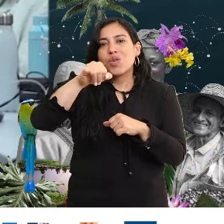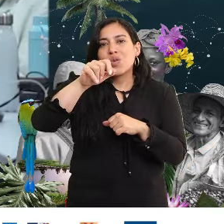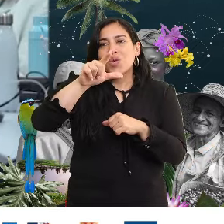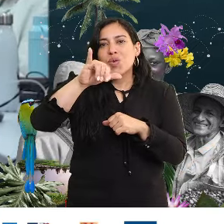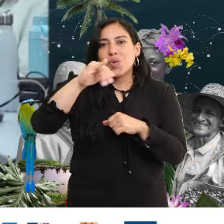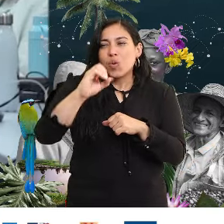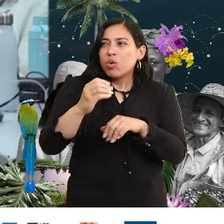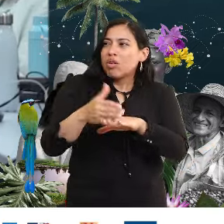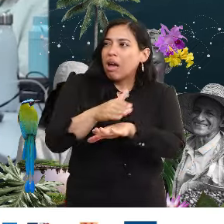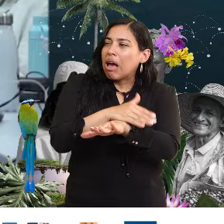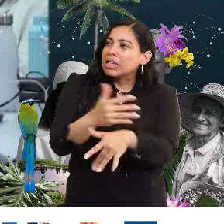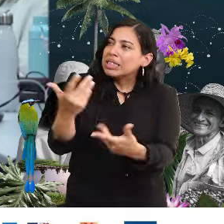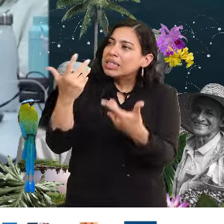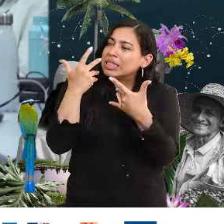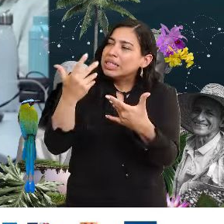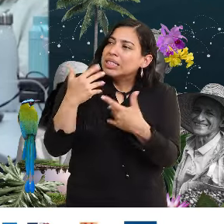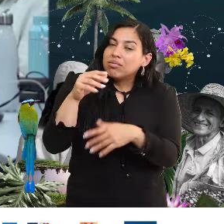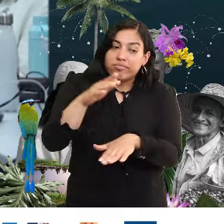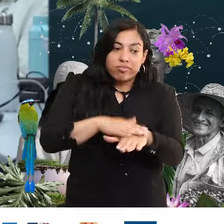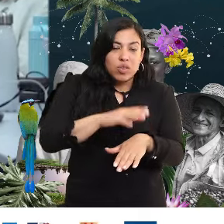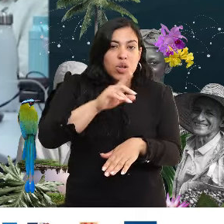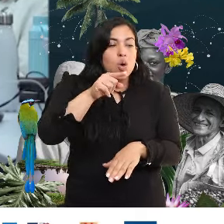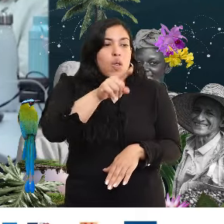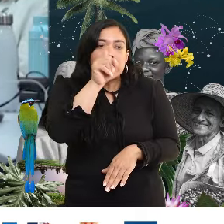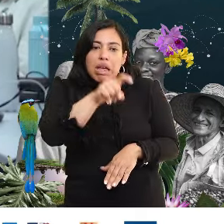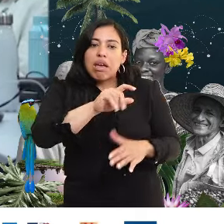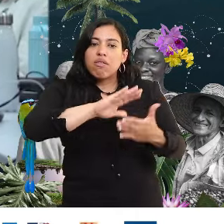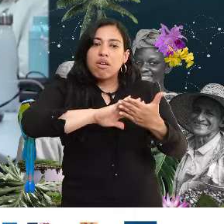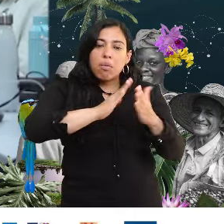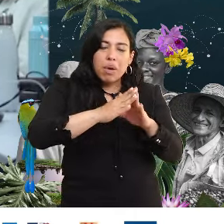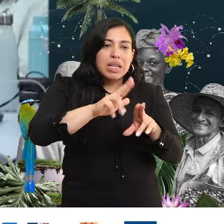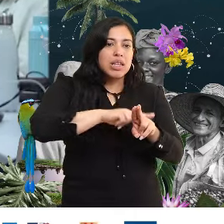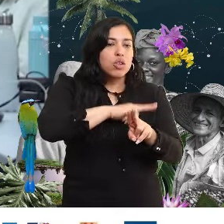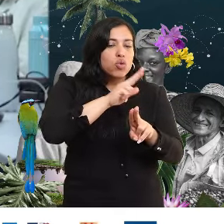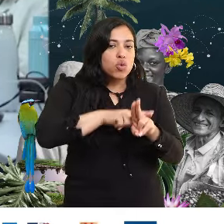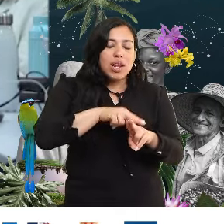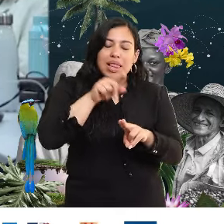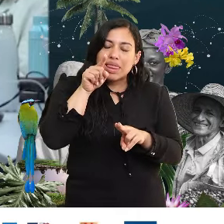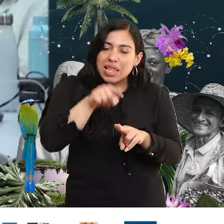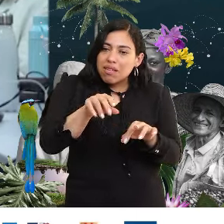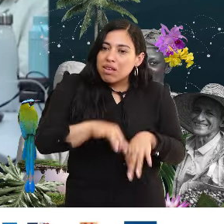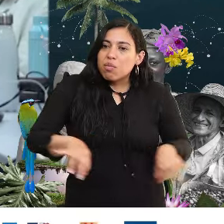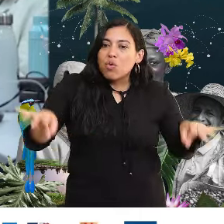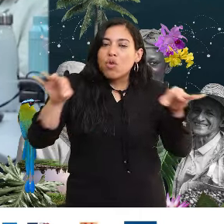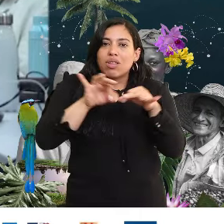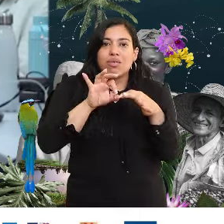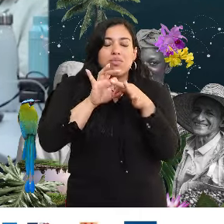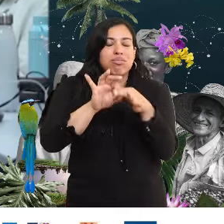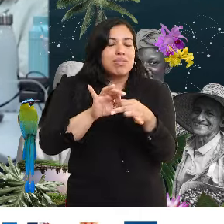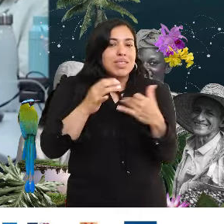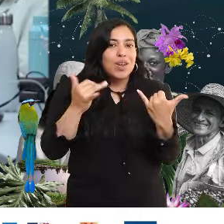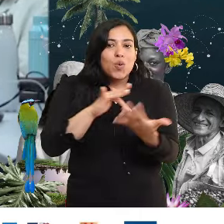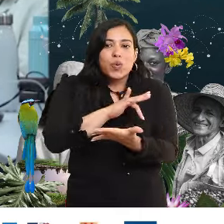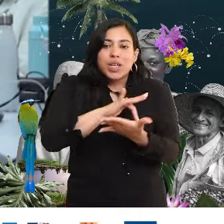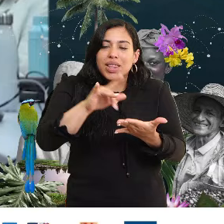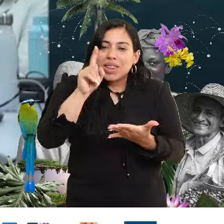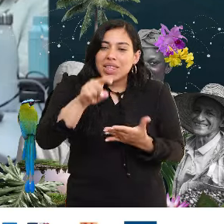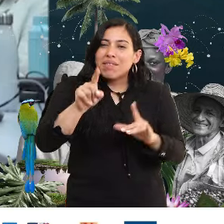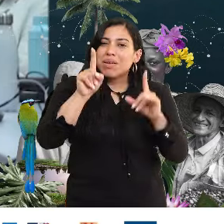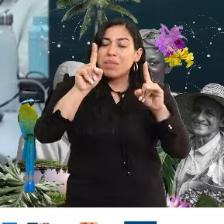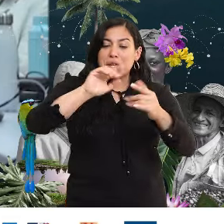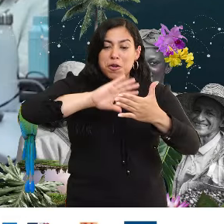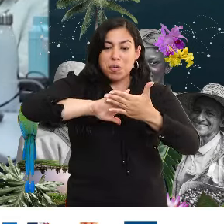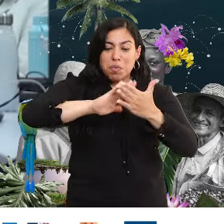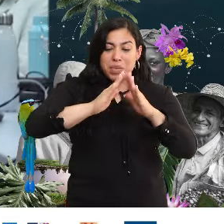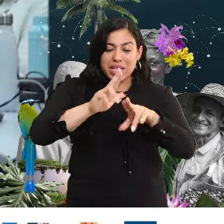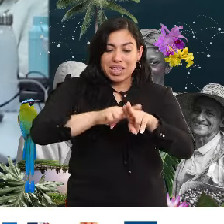nos enseñaba que necesitábamos la paz con la naturaleza, que era algo imprescindible, que era algo necesario, pero que esa paz con la